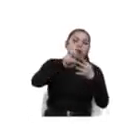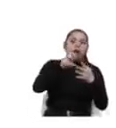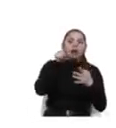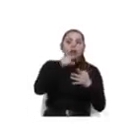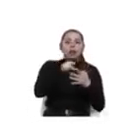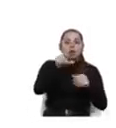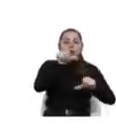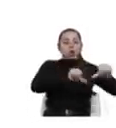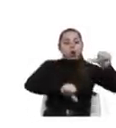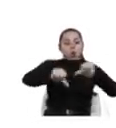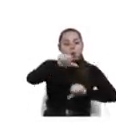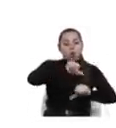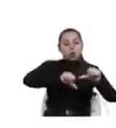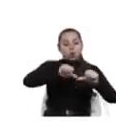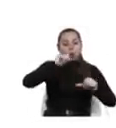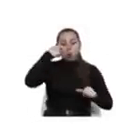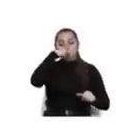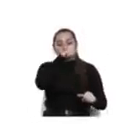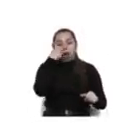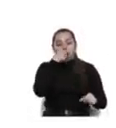un laboratorio de cocaína?